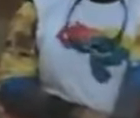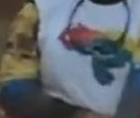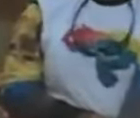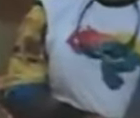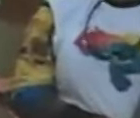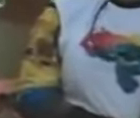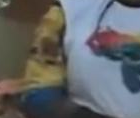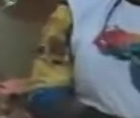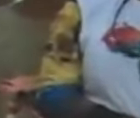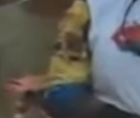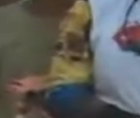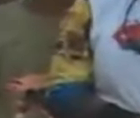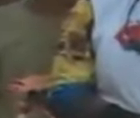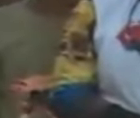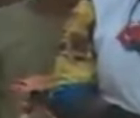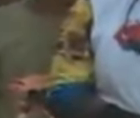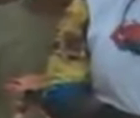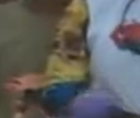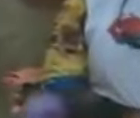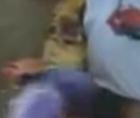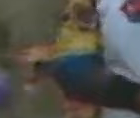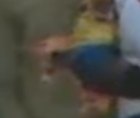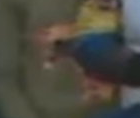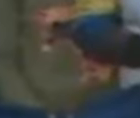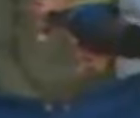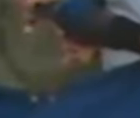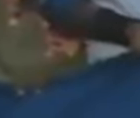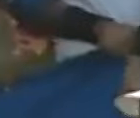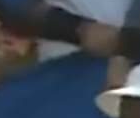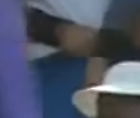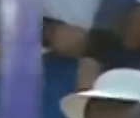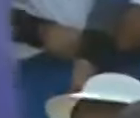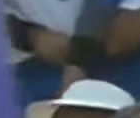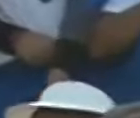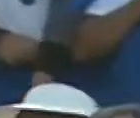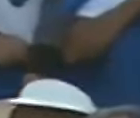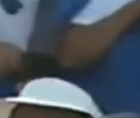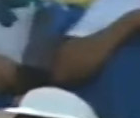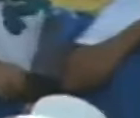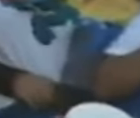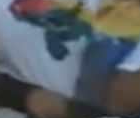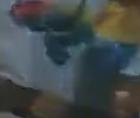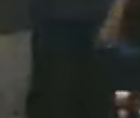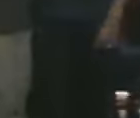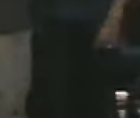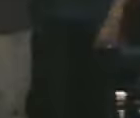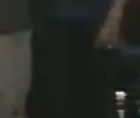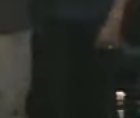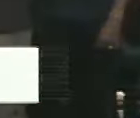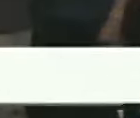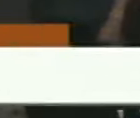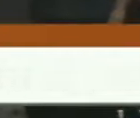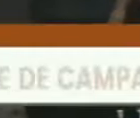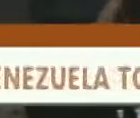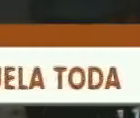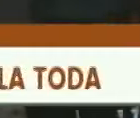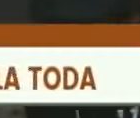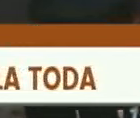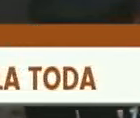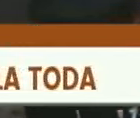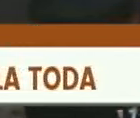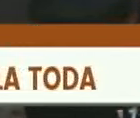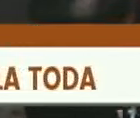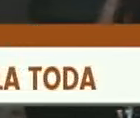Rodríguez, Giuseppe Alessandrello y todo el comando de campaña Venezuela Toda. También se encuentran